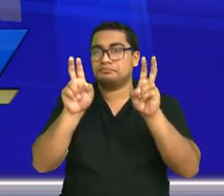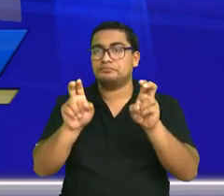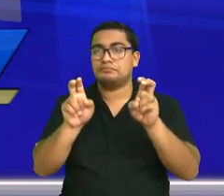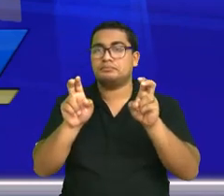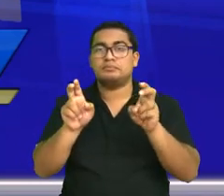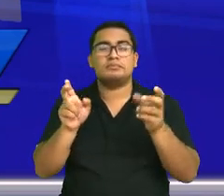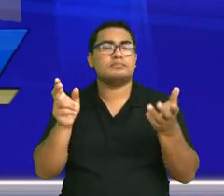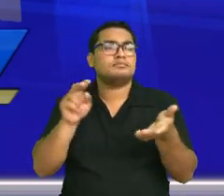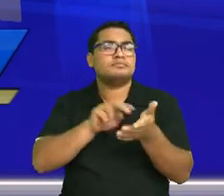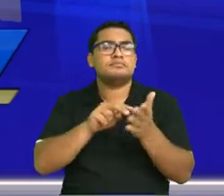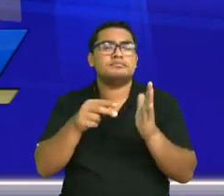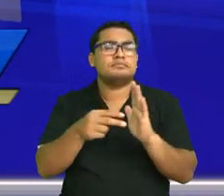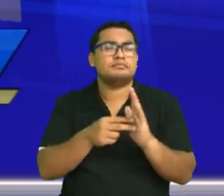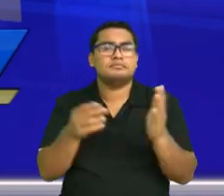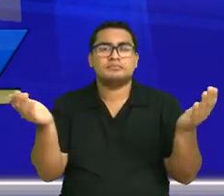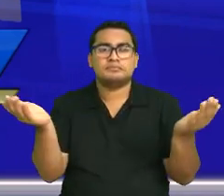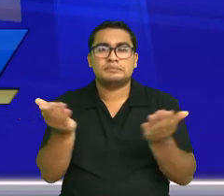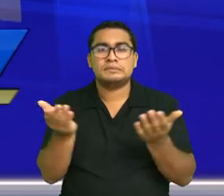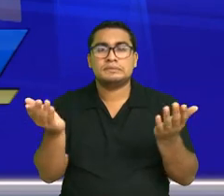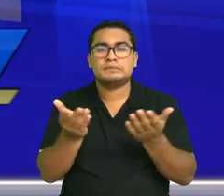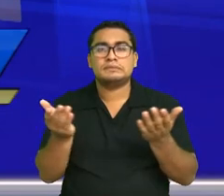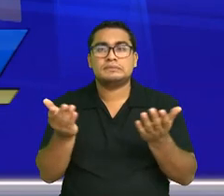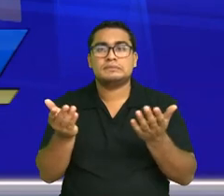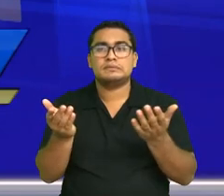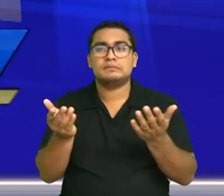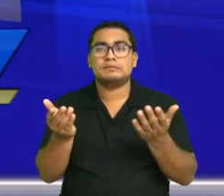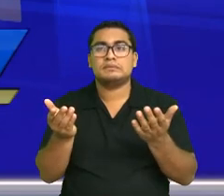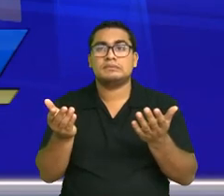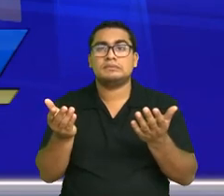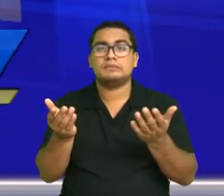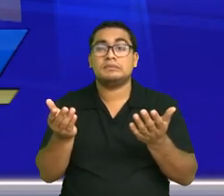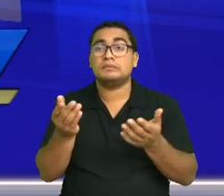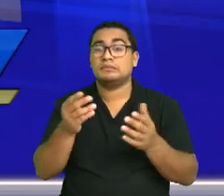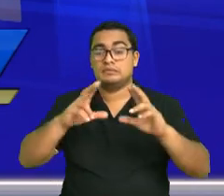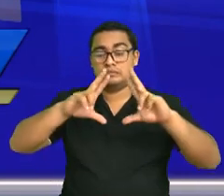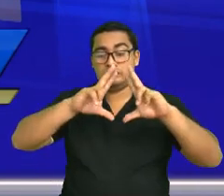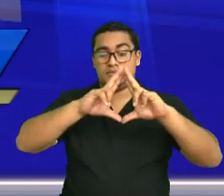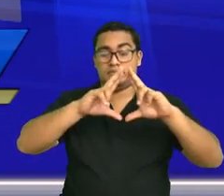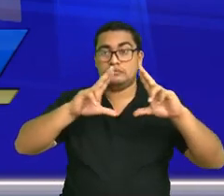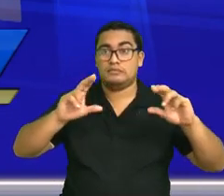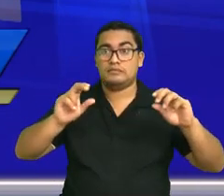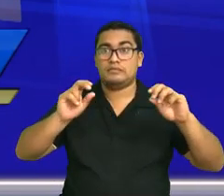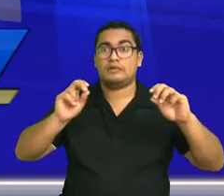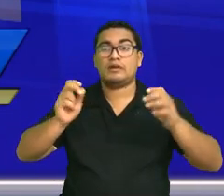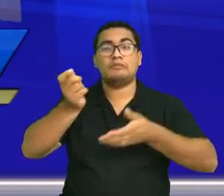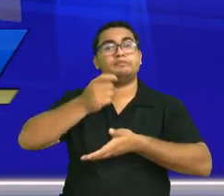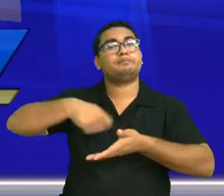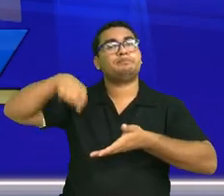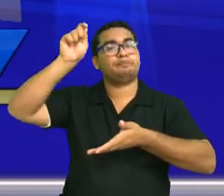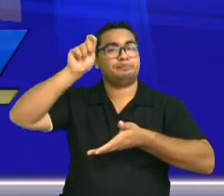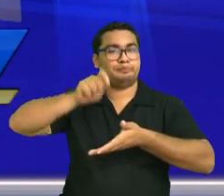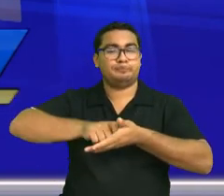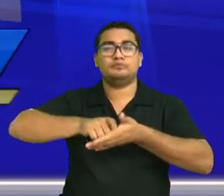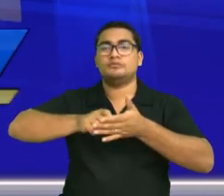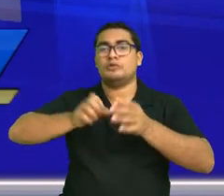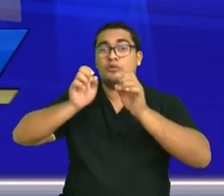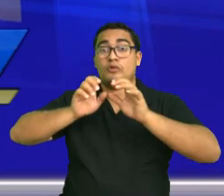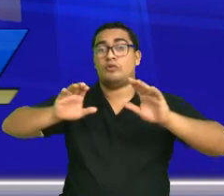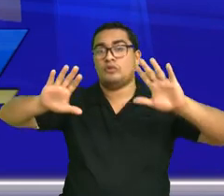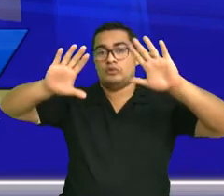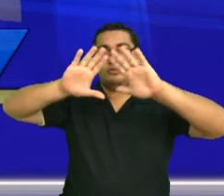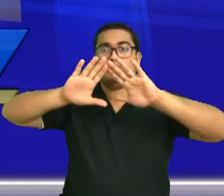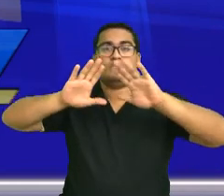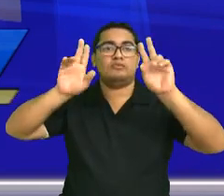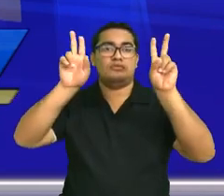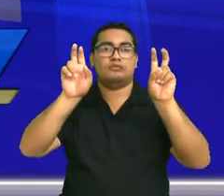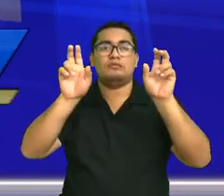tiene que ver mucho con la aprobación o la ratificación de convenciones internacionales que